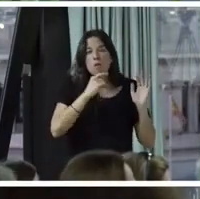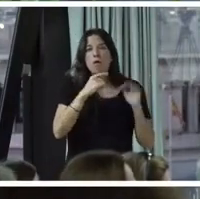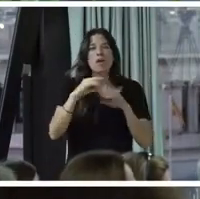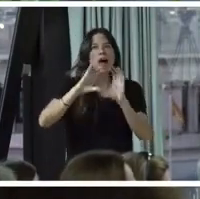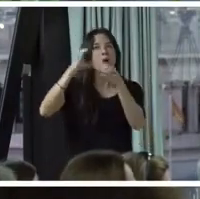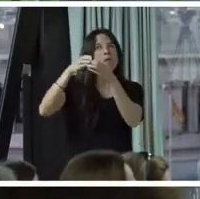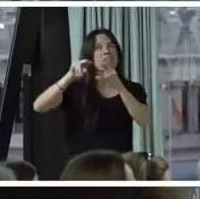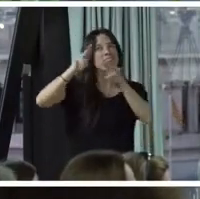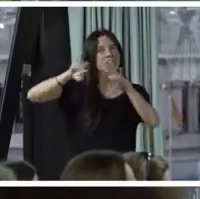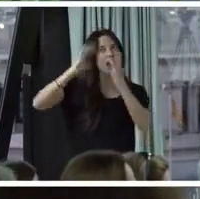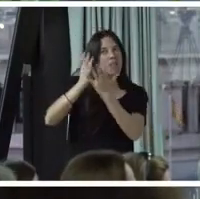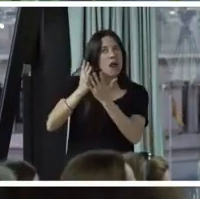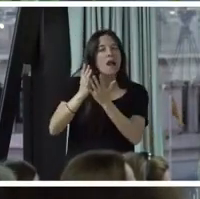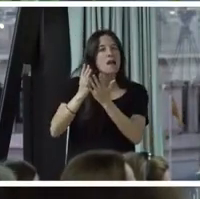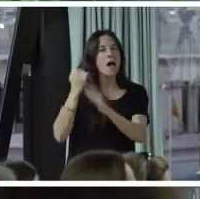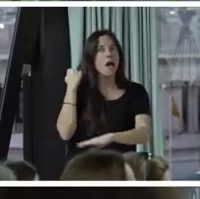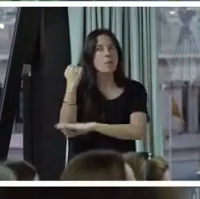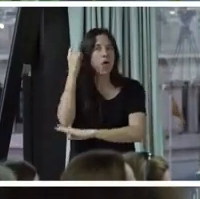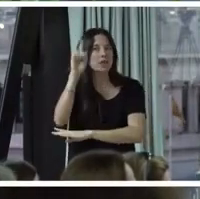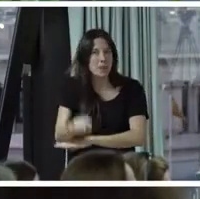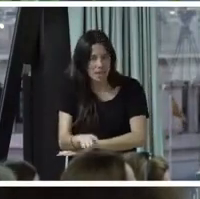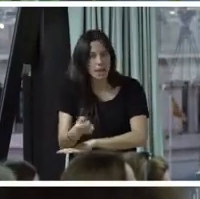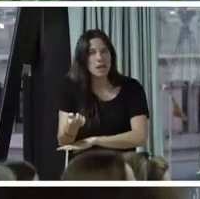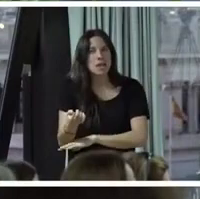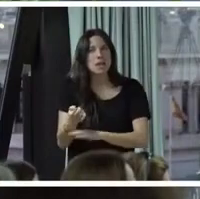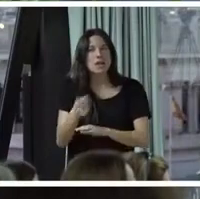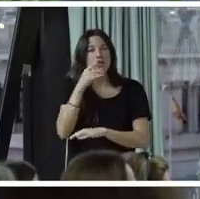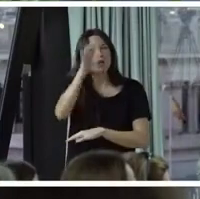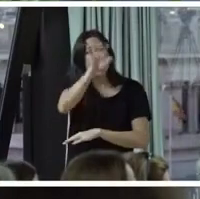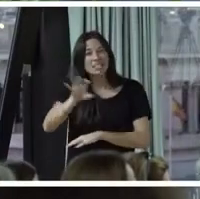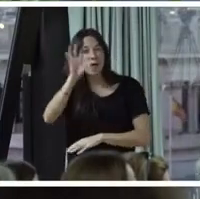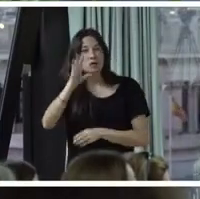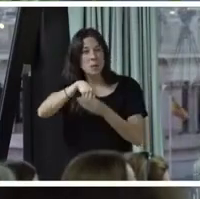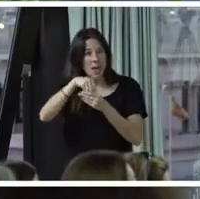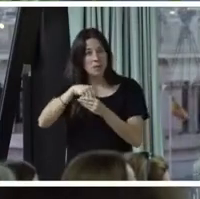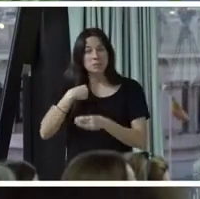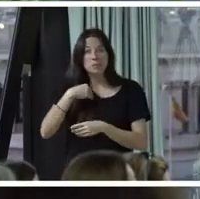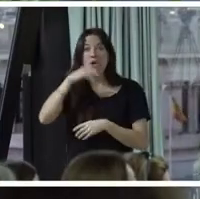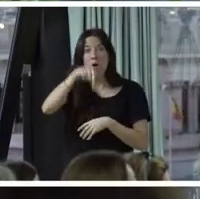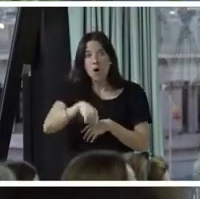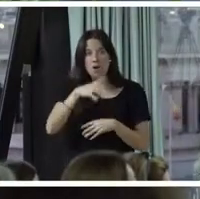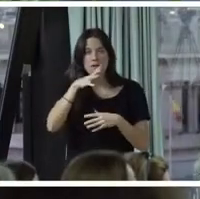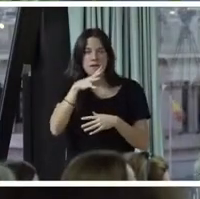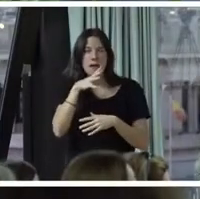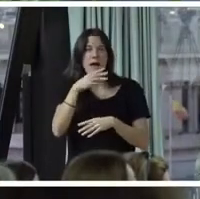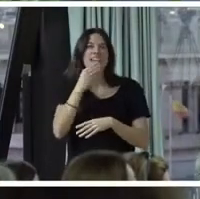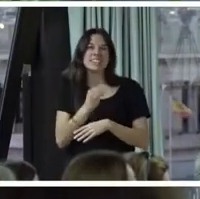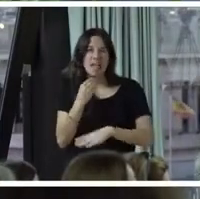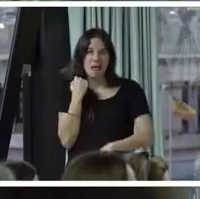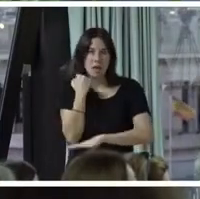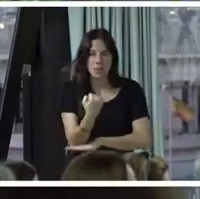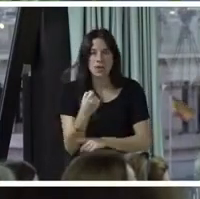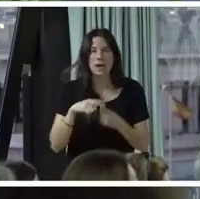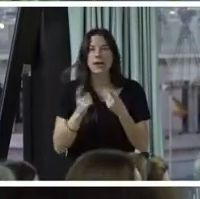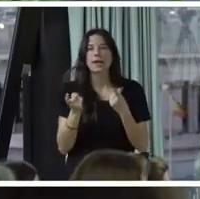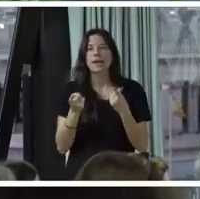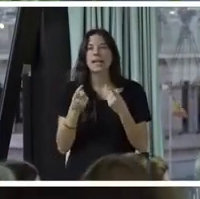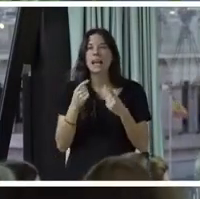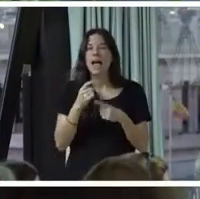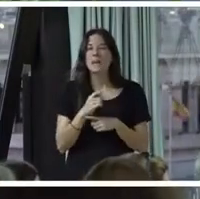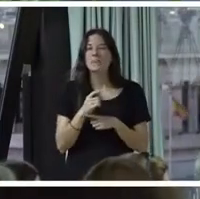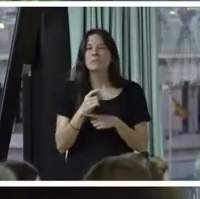comunidad internacional por parte de los estados miembros que hoy apoyan a Israel que apoyan la